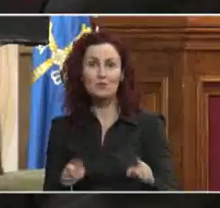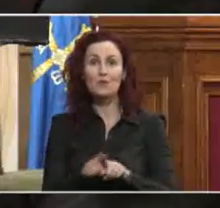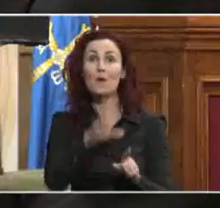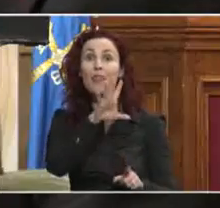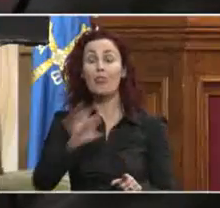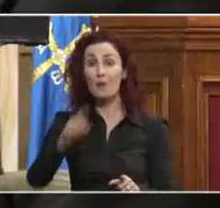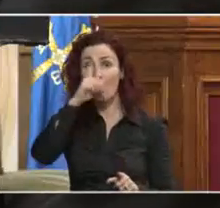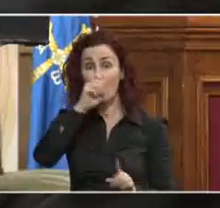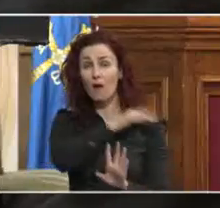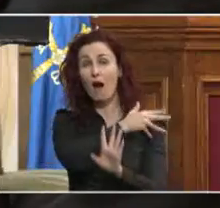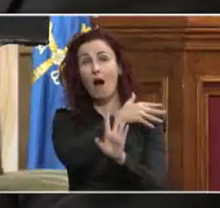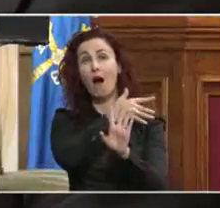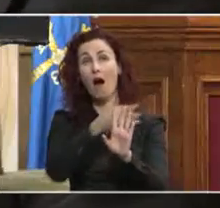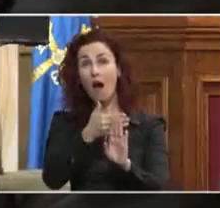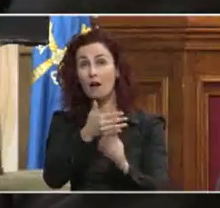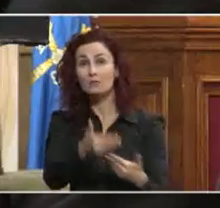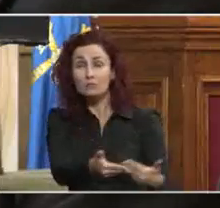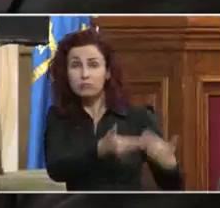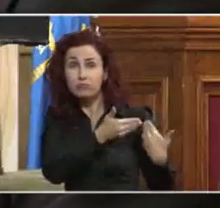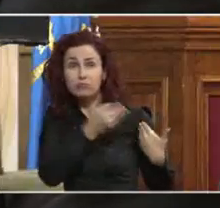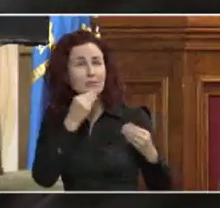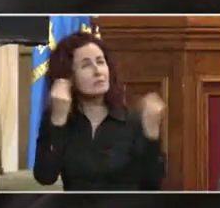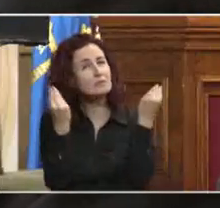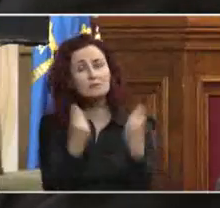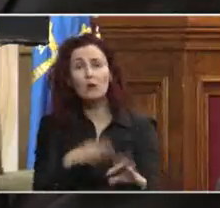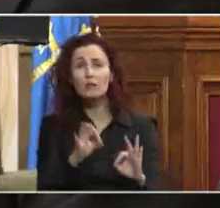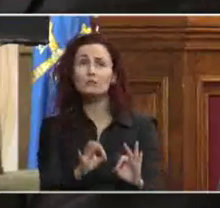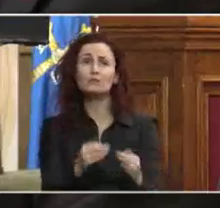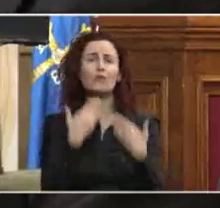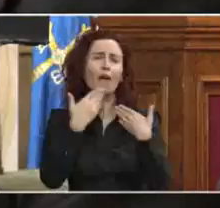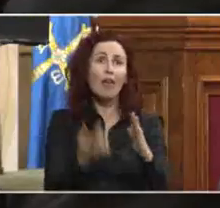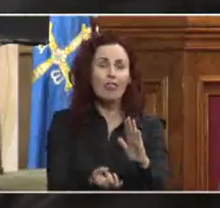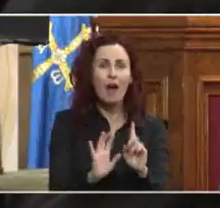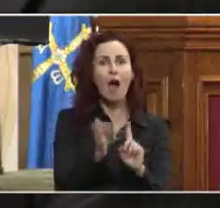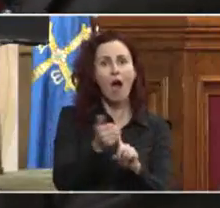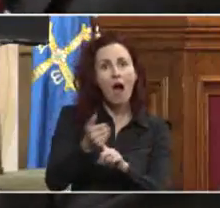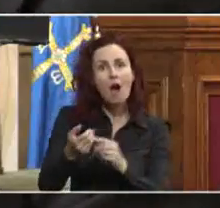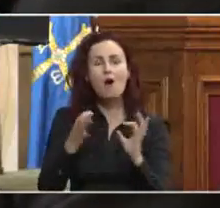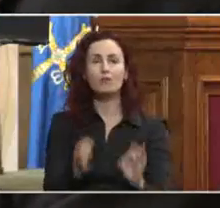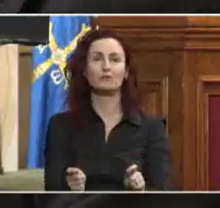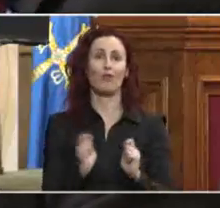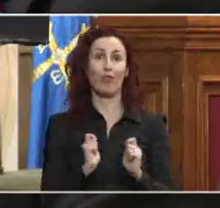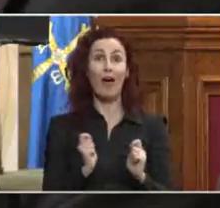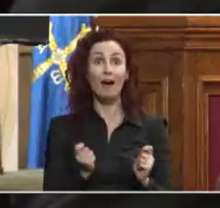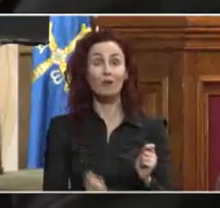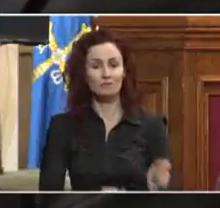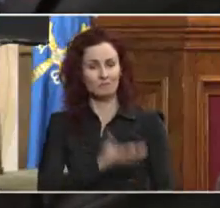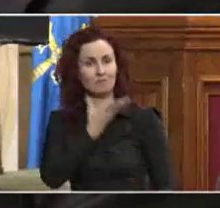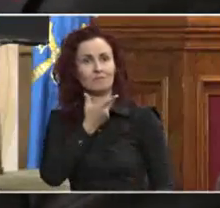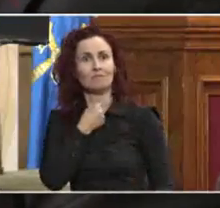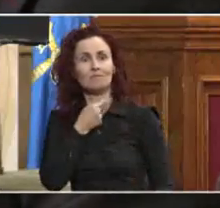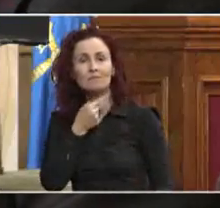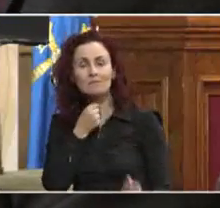50 años que llevan ya regalándonos hallazgos inolvidables, hallazgos lúdicos o lingüísticos,